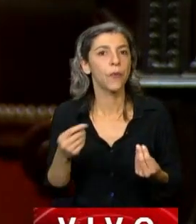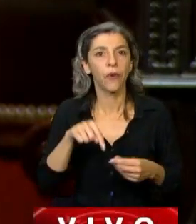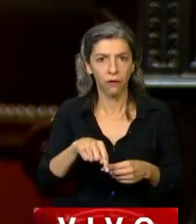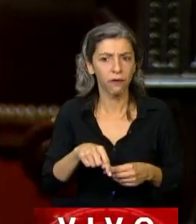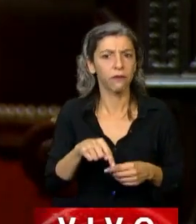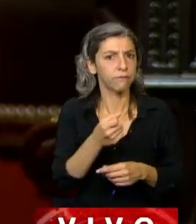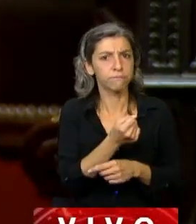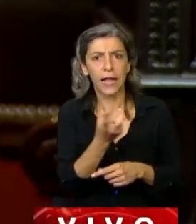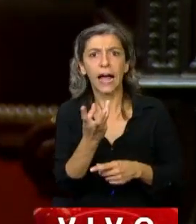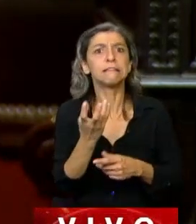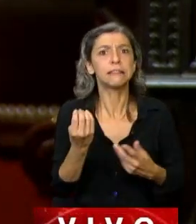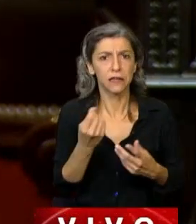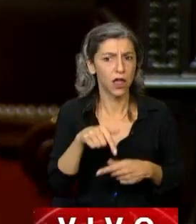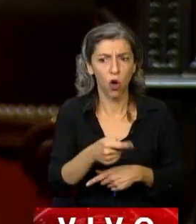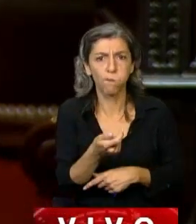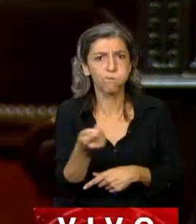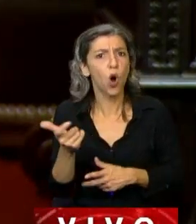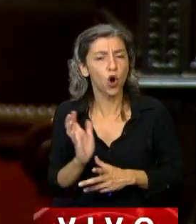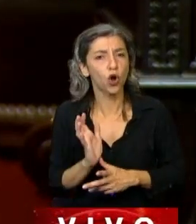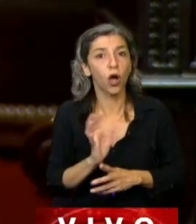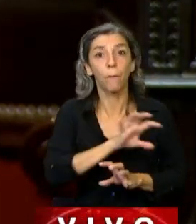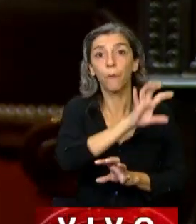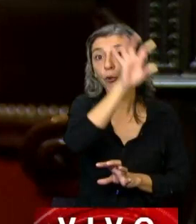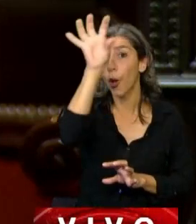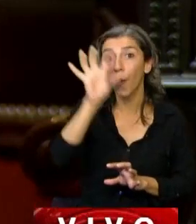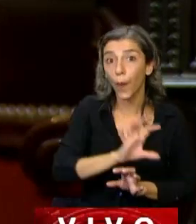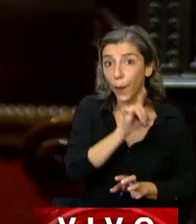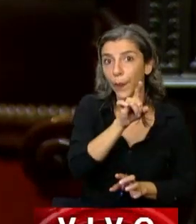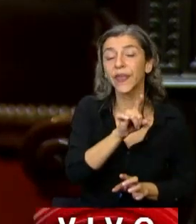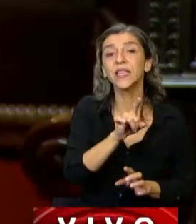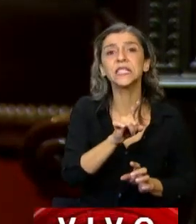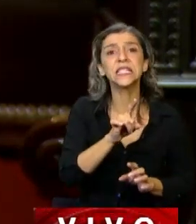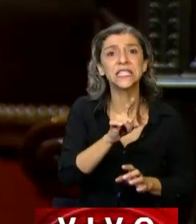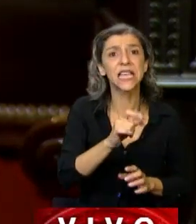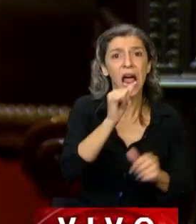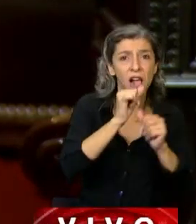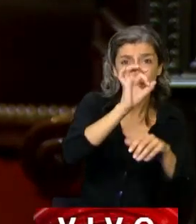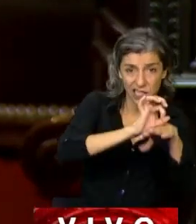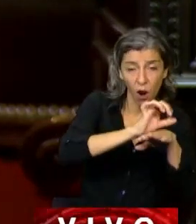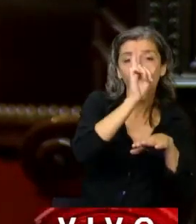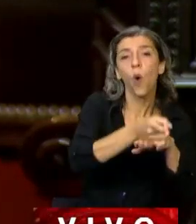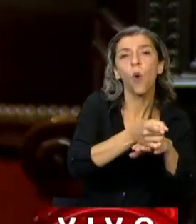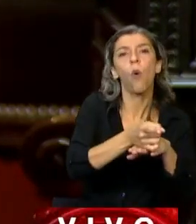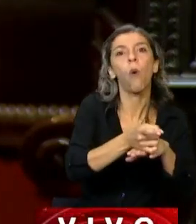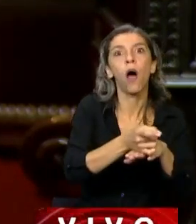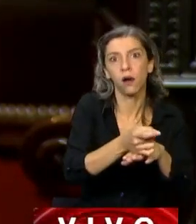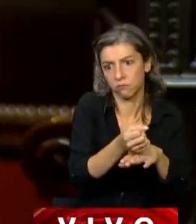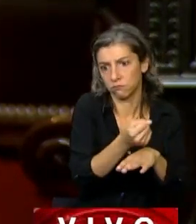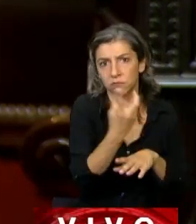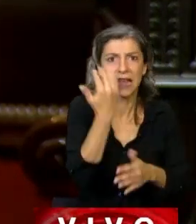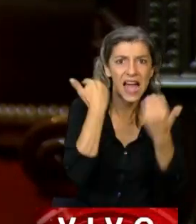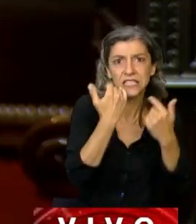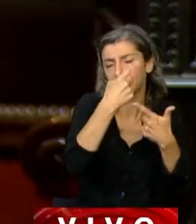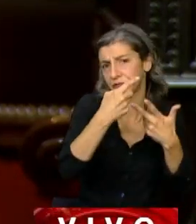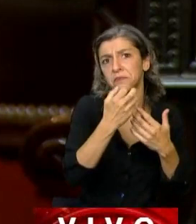del país, mientras provincias que hoy ya tienen alcoholemia cero están dentro de las de mayor siniestralidad del